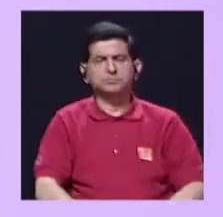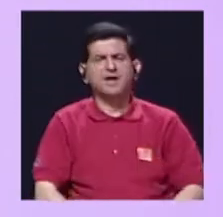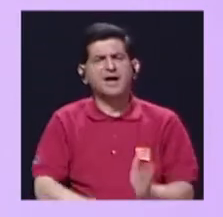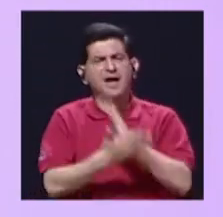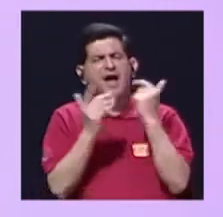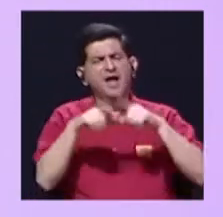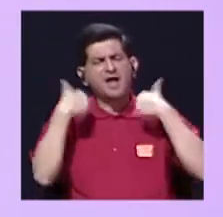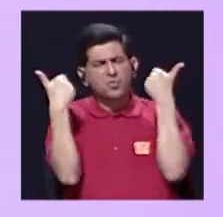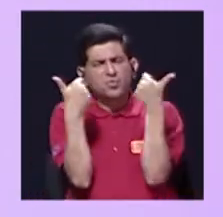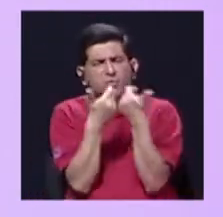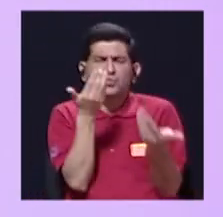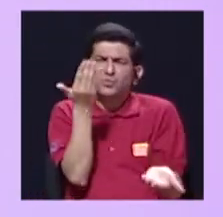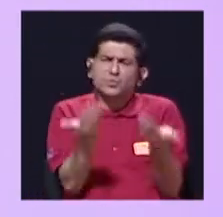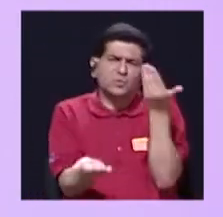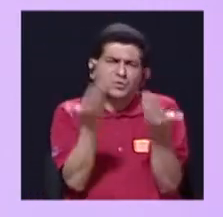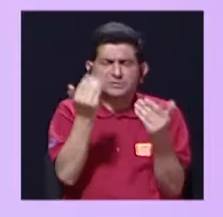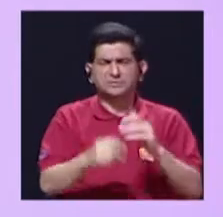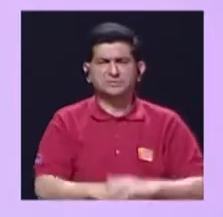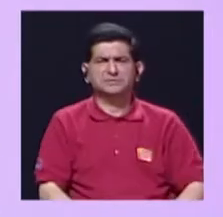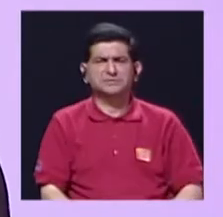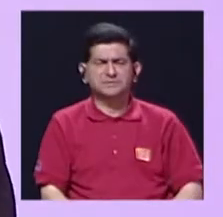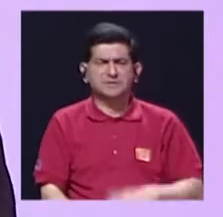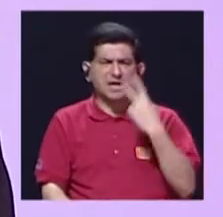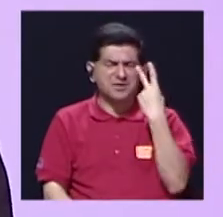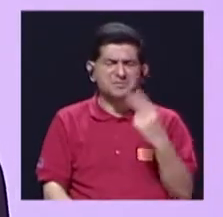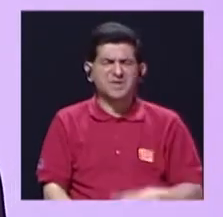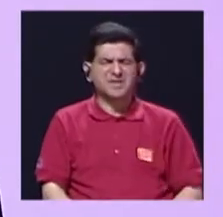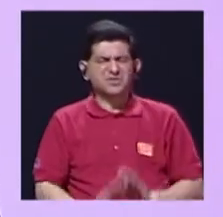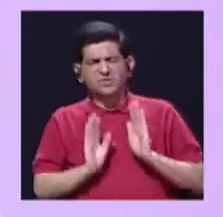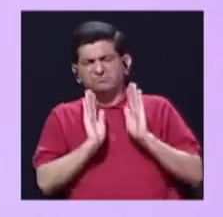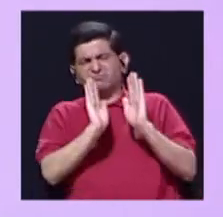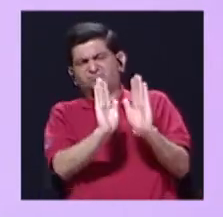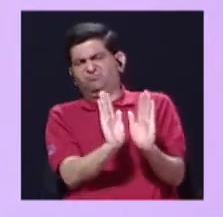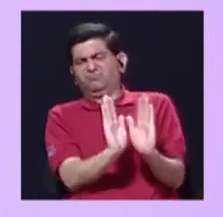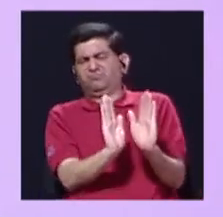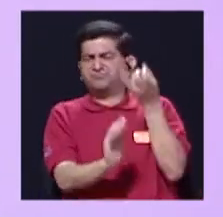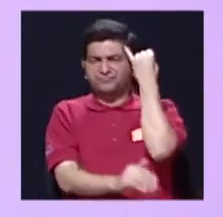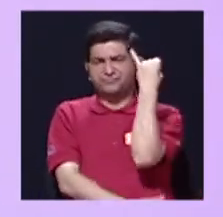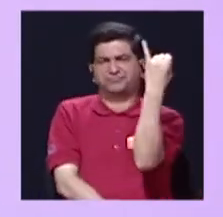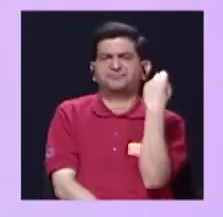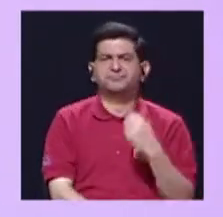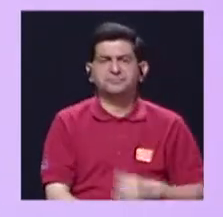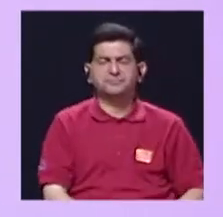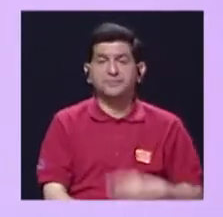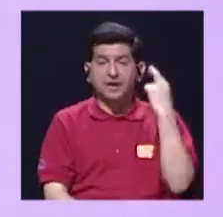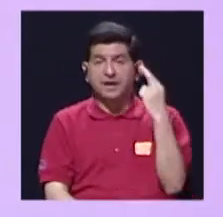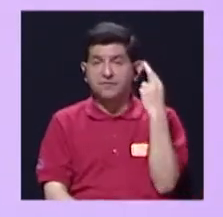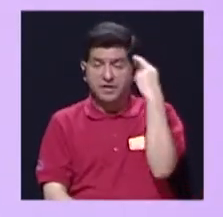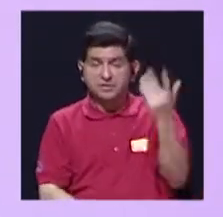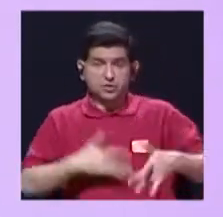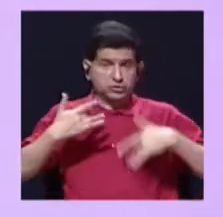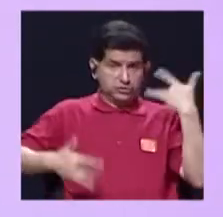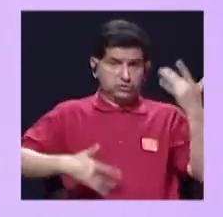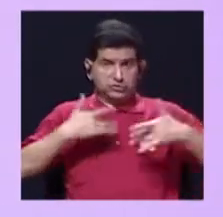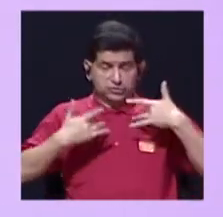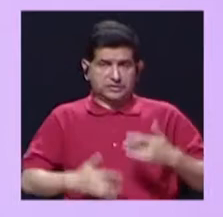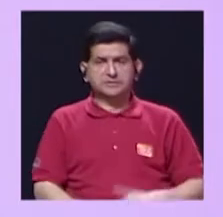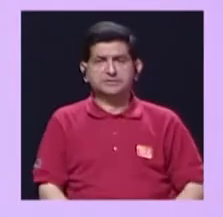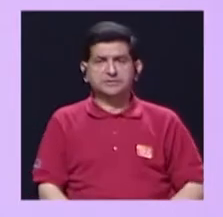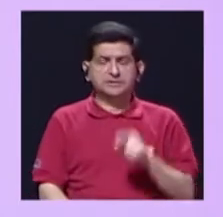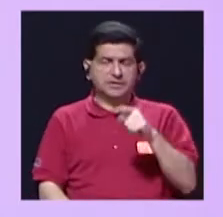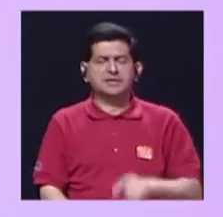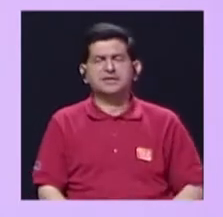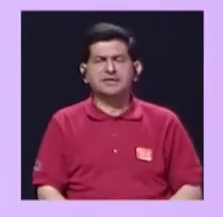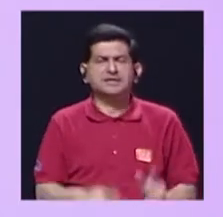ciertos sectores que están viendo con mucho recelo esta iniciativa, porque siente que se le está yendo de